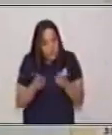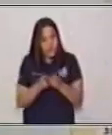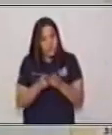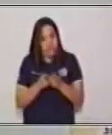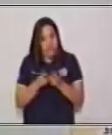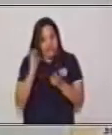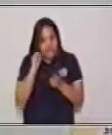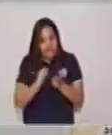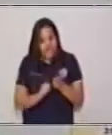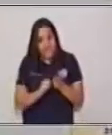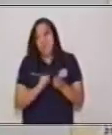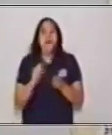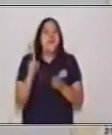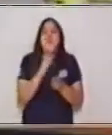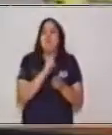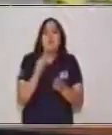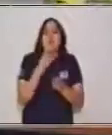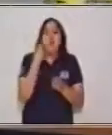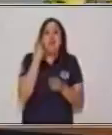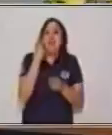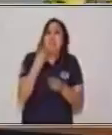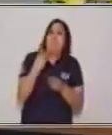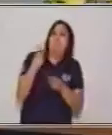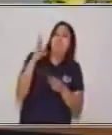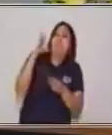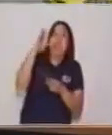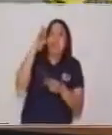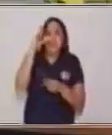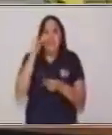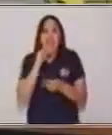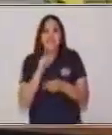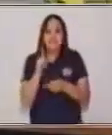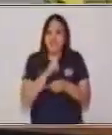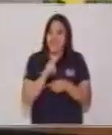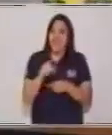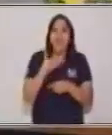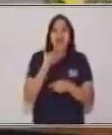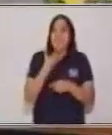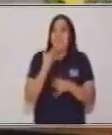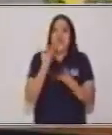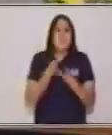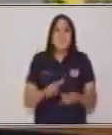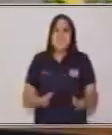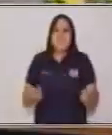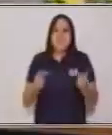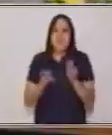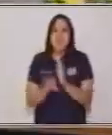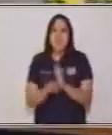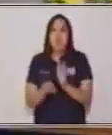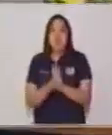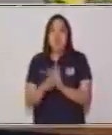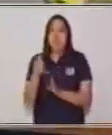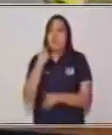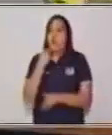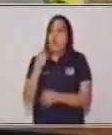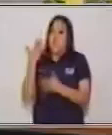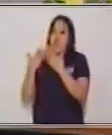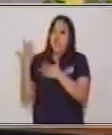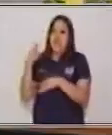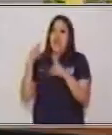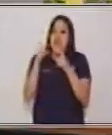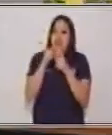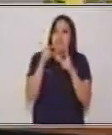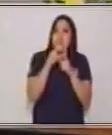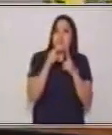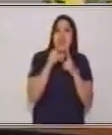No es asunto de otro mundo, es muy sencillo. Porque se recuerdan la palabra invariable que les acabo de explicar anteriormente,